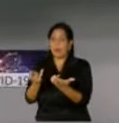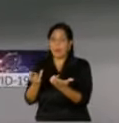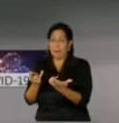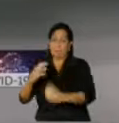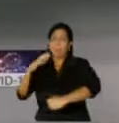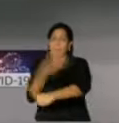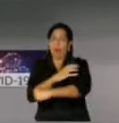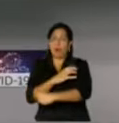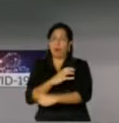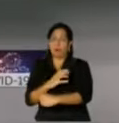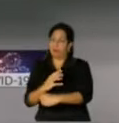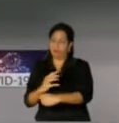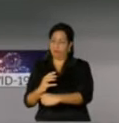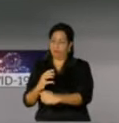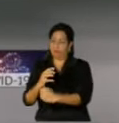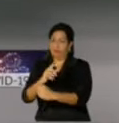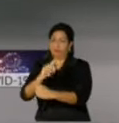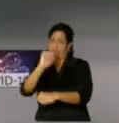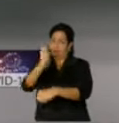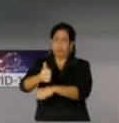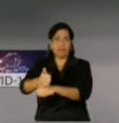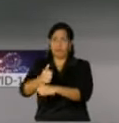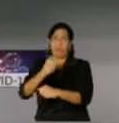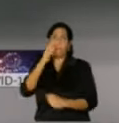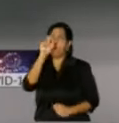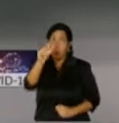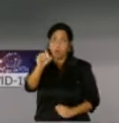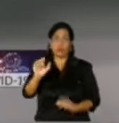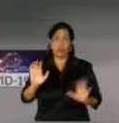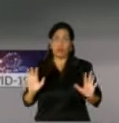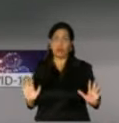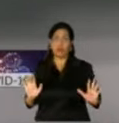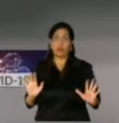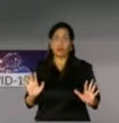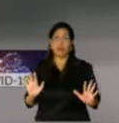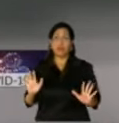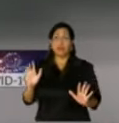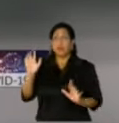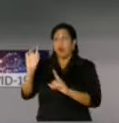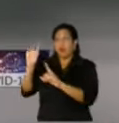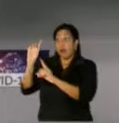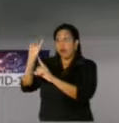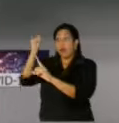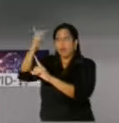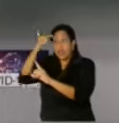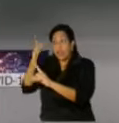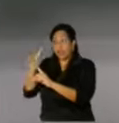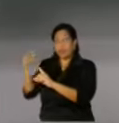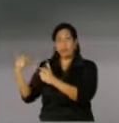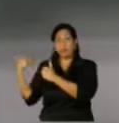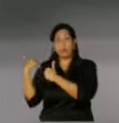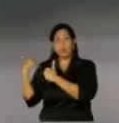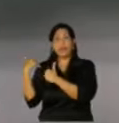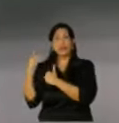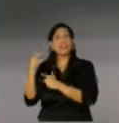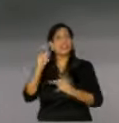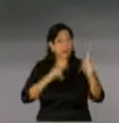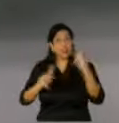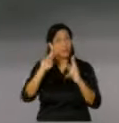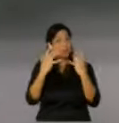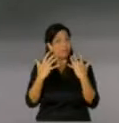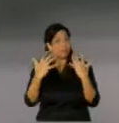el peso que puedan tener, tanto, ¿verdad?, a los oficiales del gobierno que están a cargo de la implementación como de la sociedad, porque